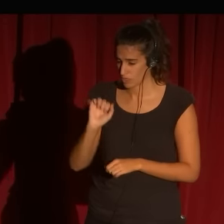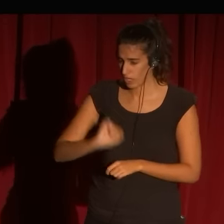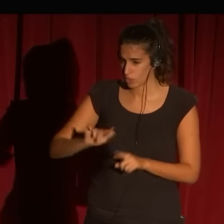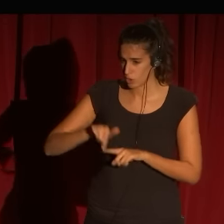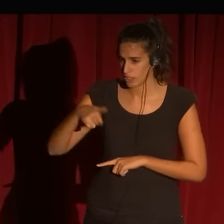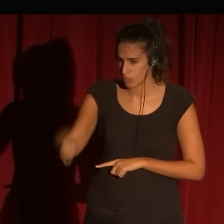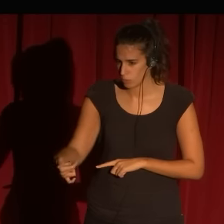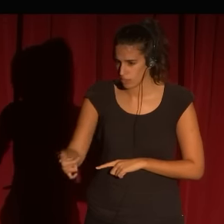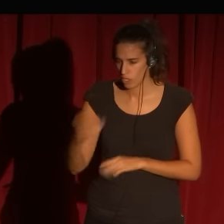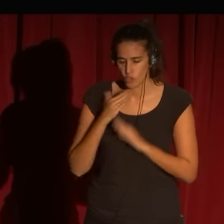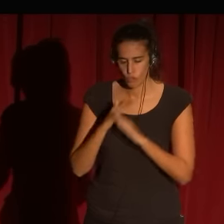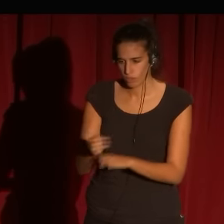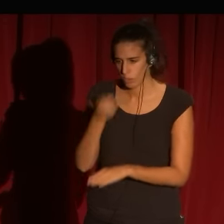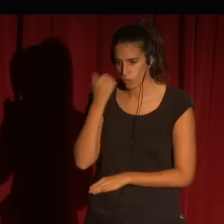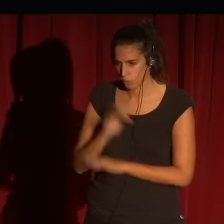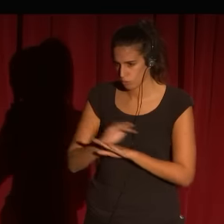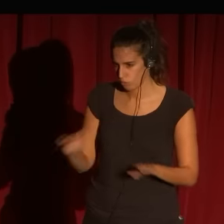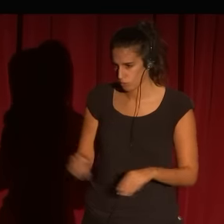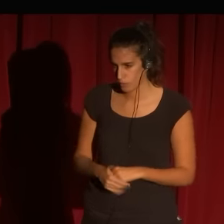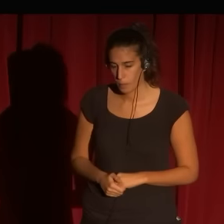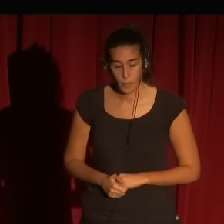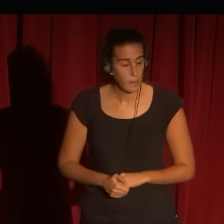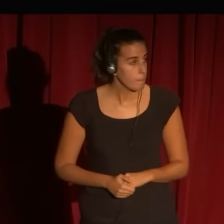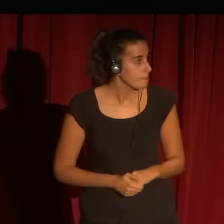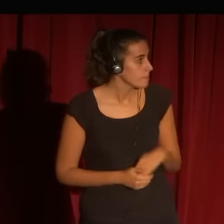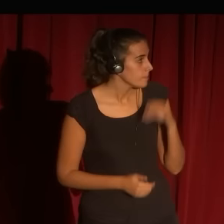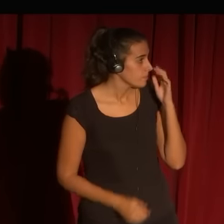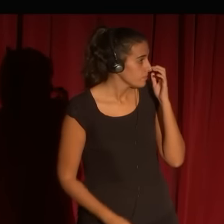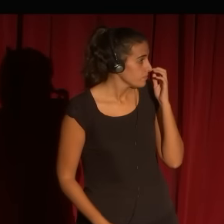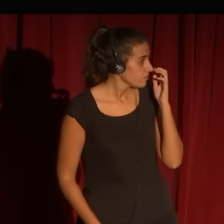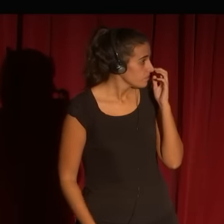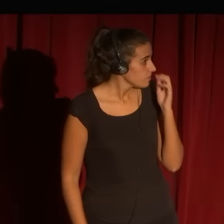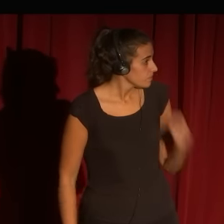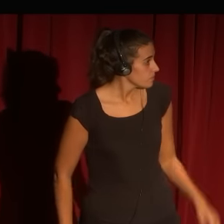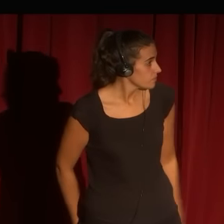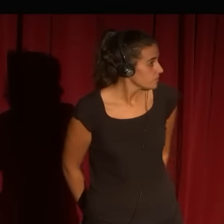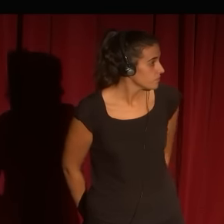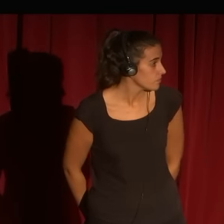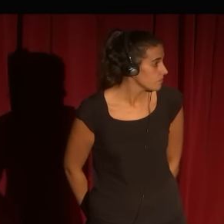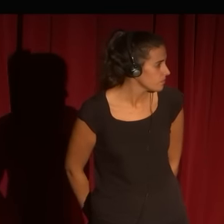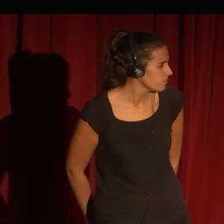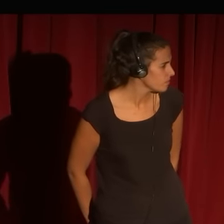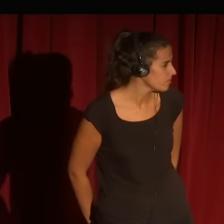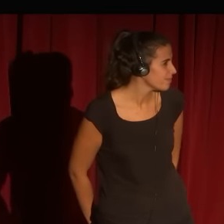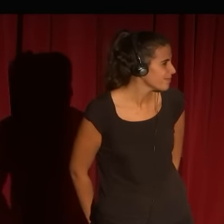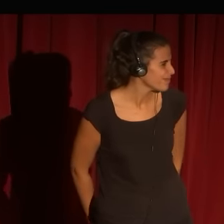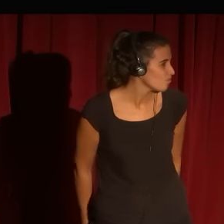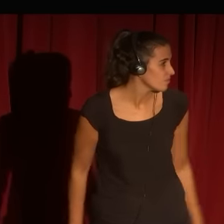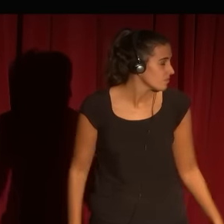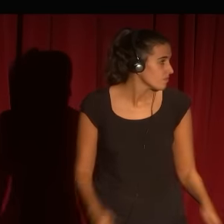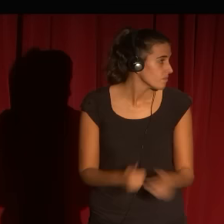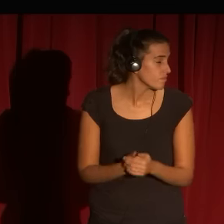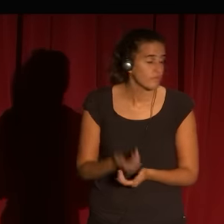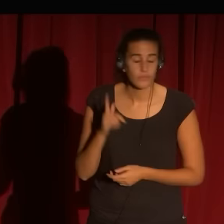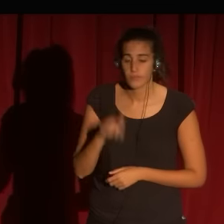ser suficiente valorar el arte en sí otro otro paso previo en la genealogía de los